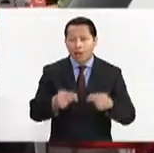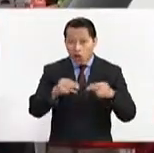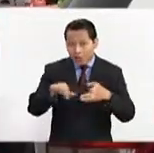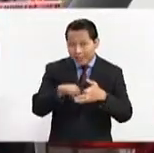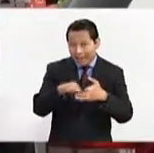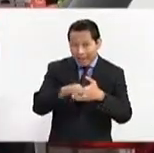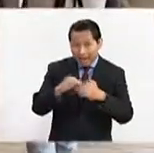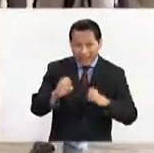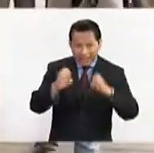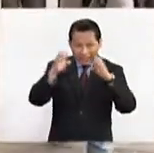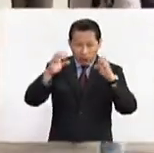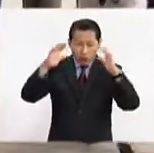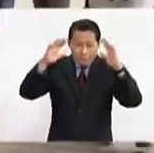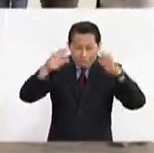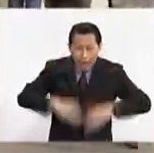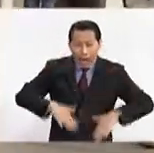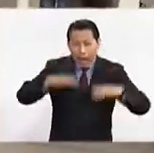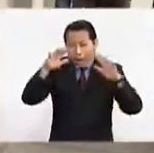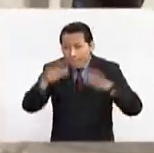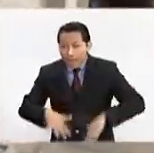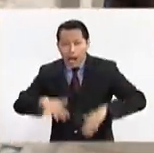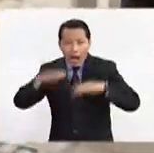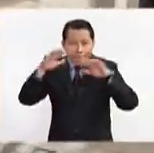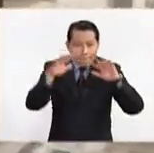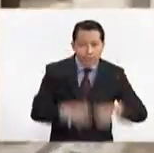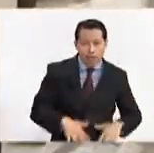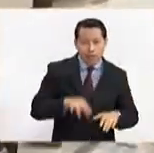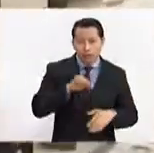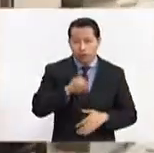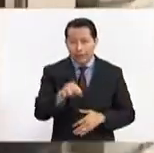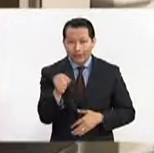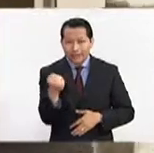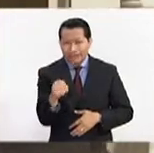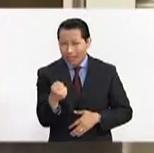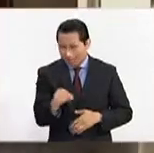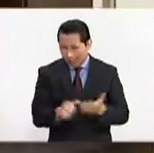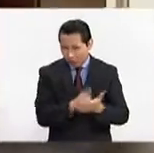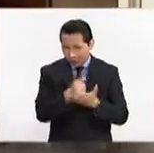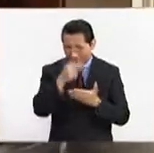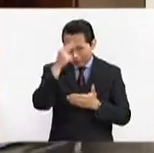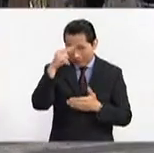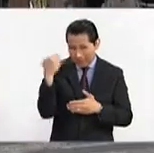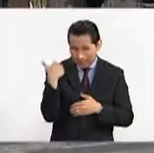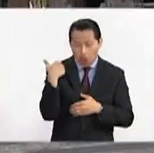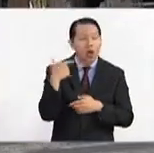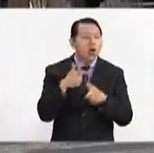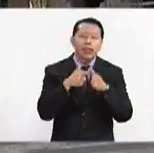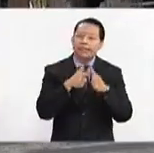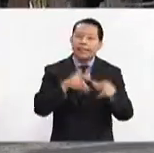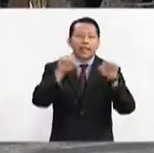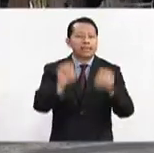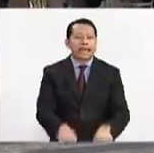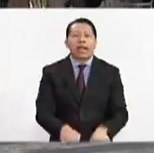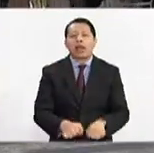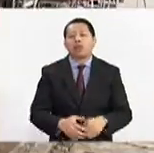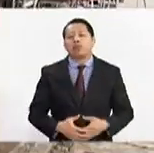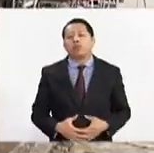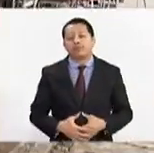los edificios que colapsaron el pasado 19 de septiembre en la Ciudad de México continúan cerrados.